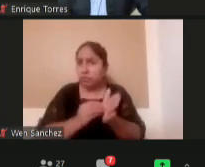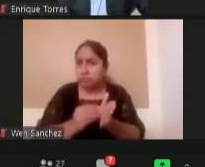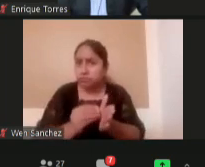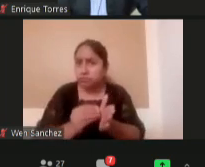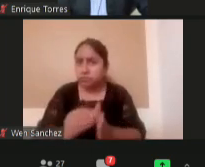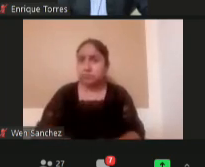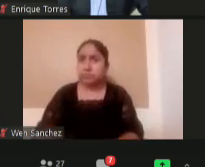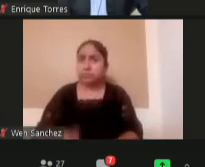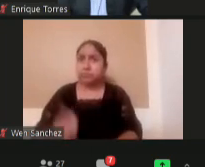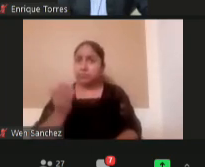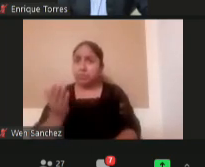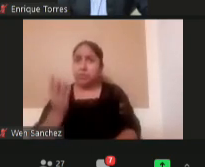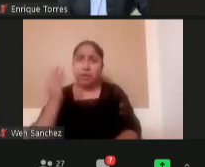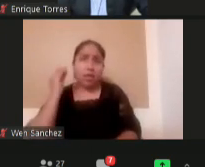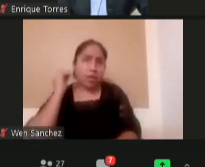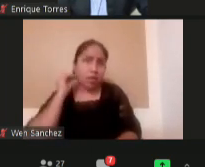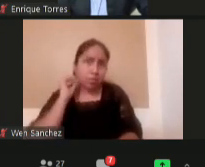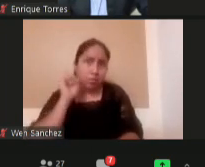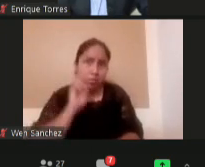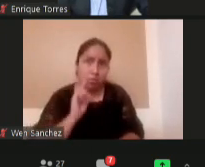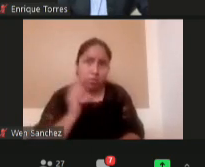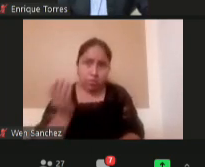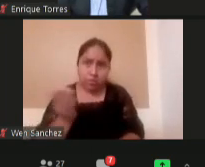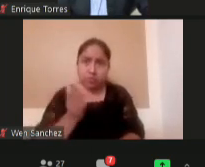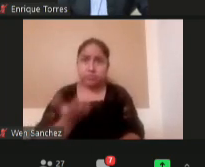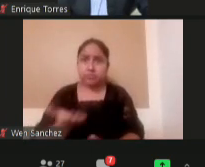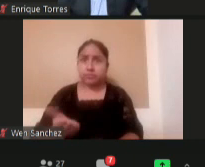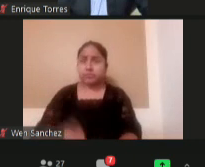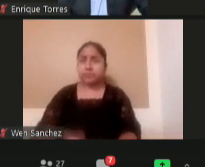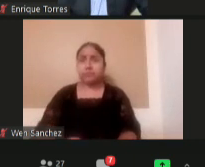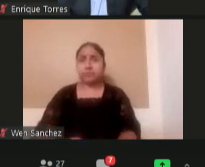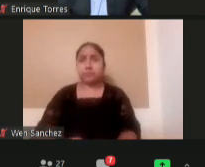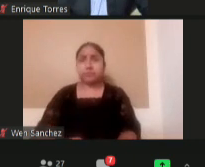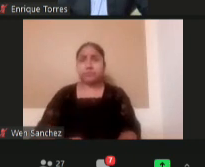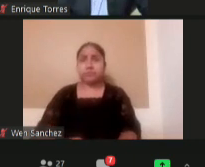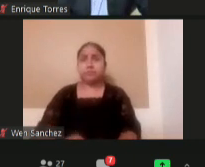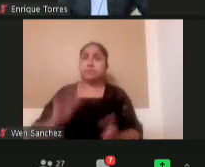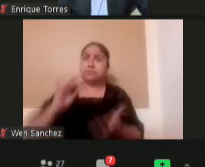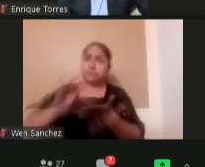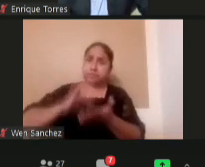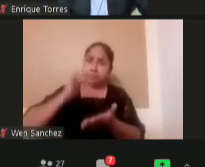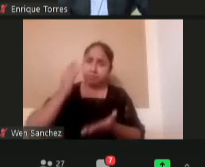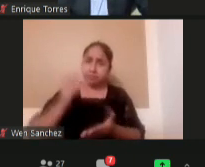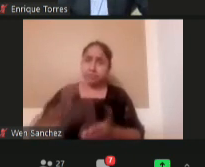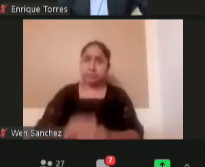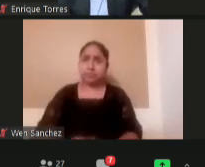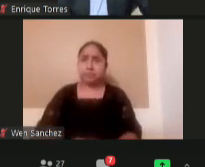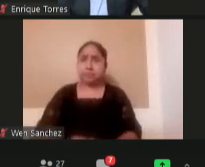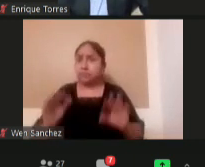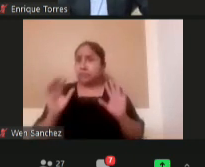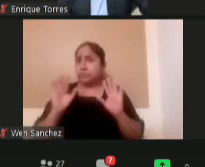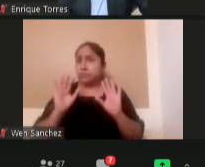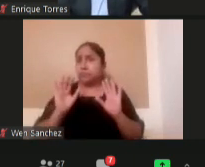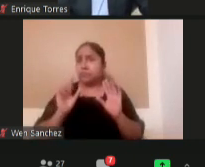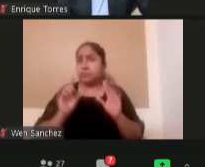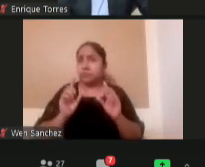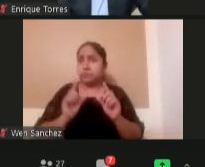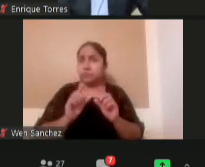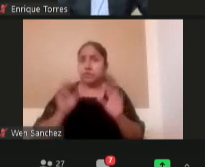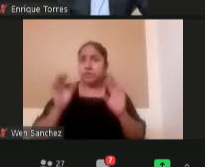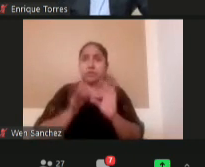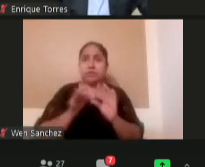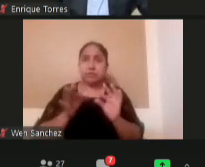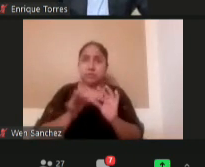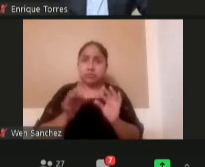Síndica, nuevamente la escuchamos. Adelante. Sí, gracias, presidente. Bueno, nomás para acotar tres cosas. Uno, no